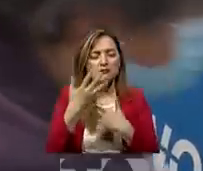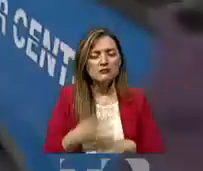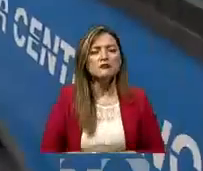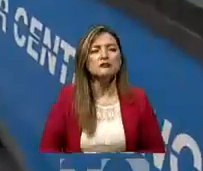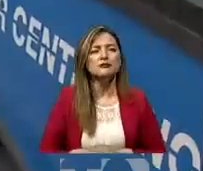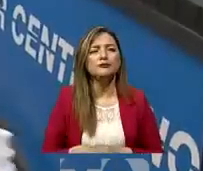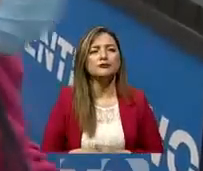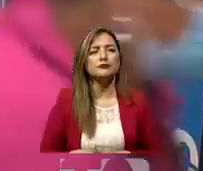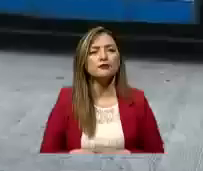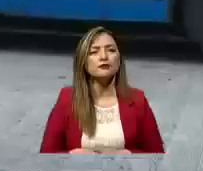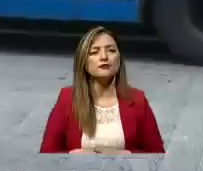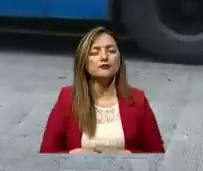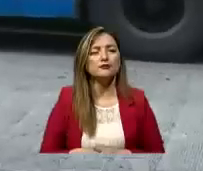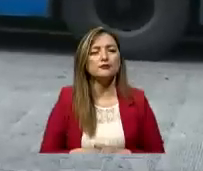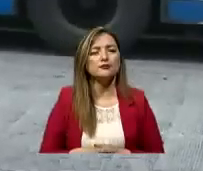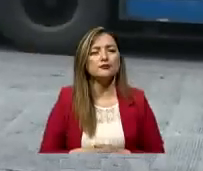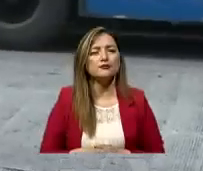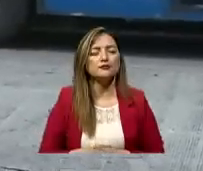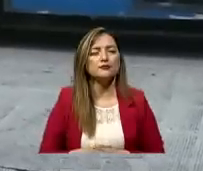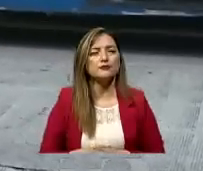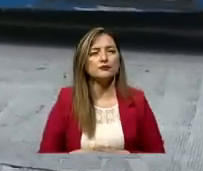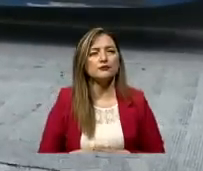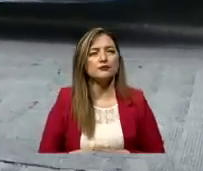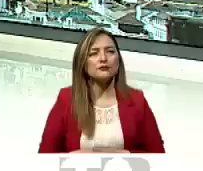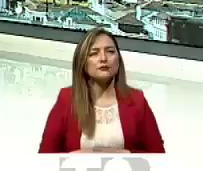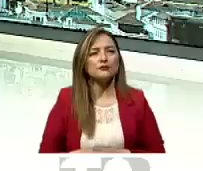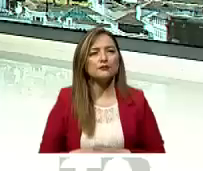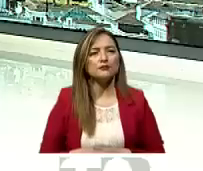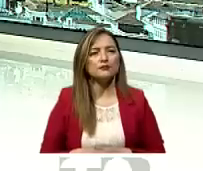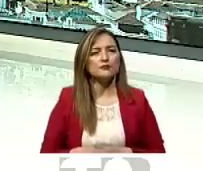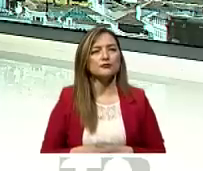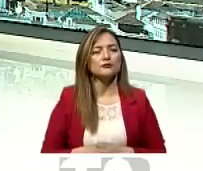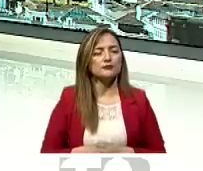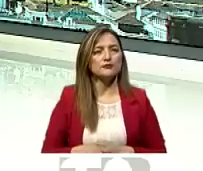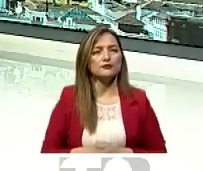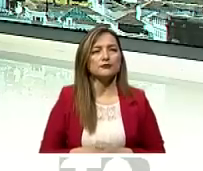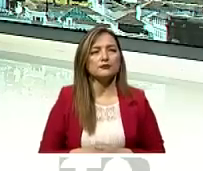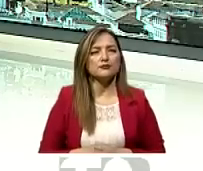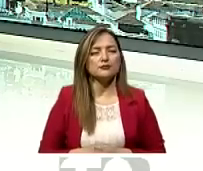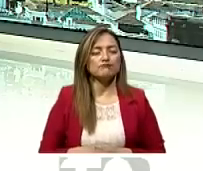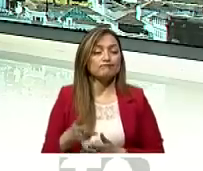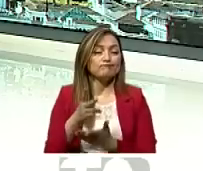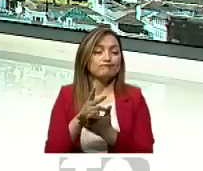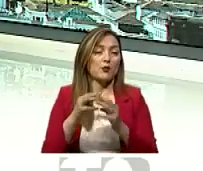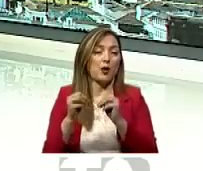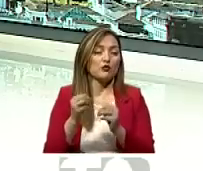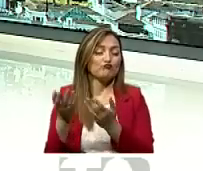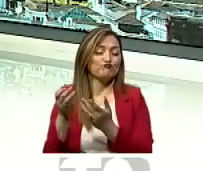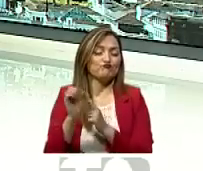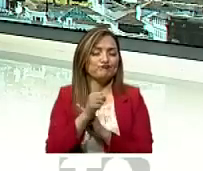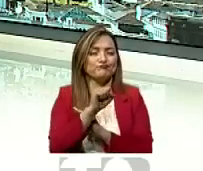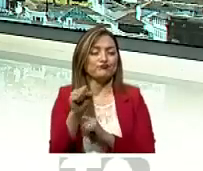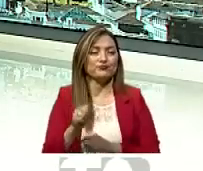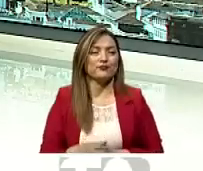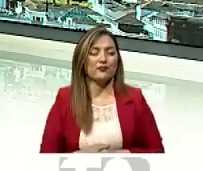al respecto. En Quito, Stephanie Paz, 24 horas. Bueno, esta es la situación del corredor central norte. Hemos